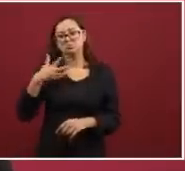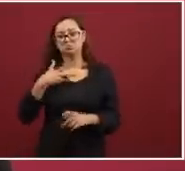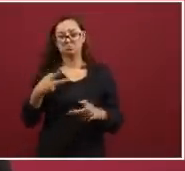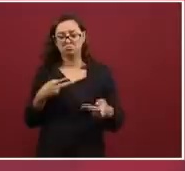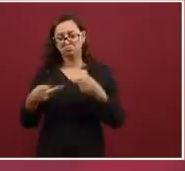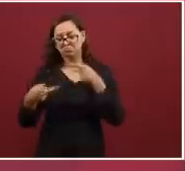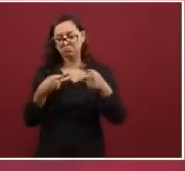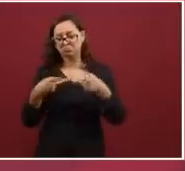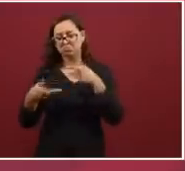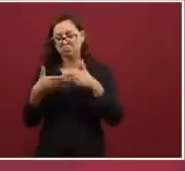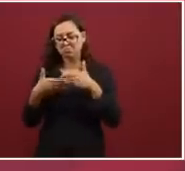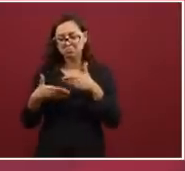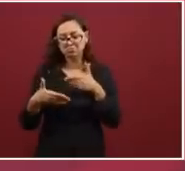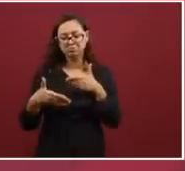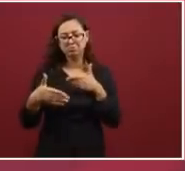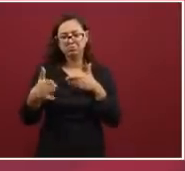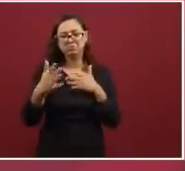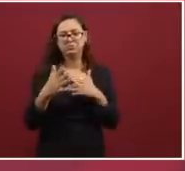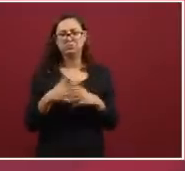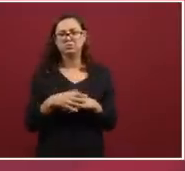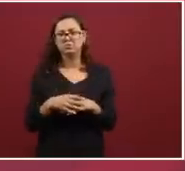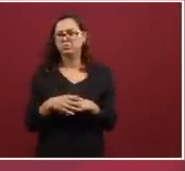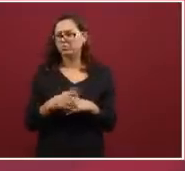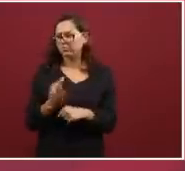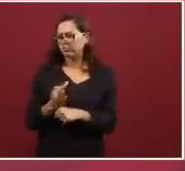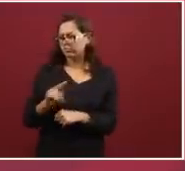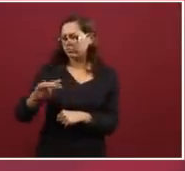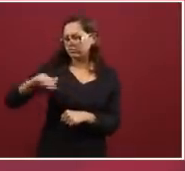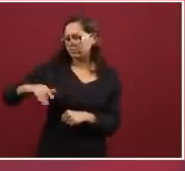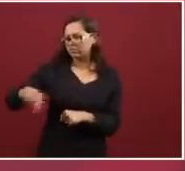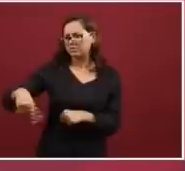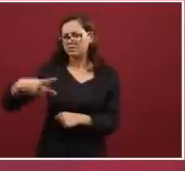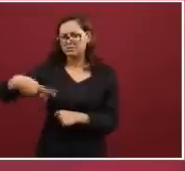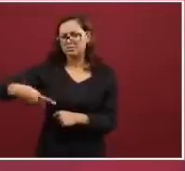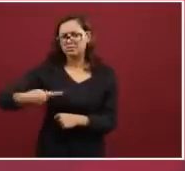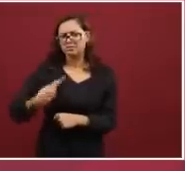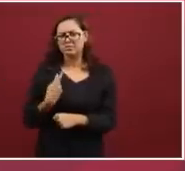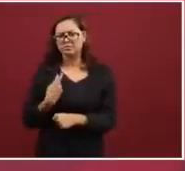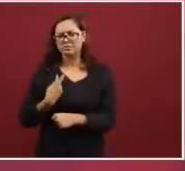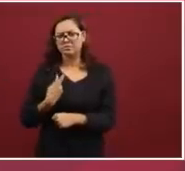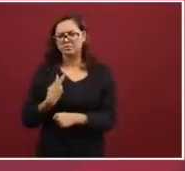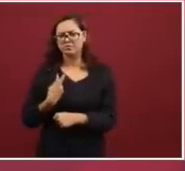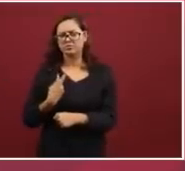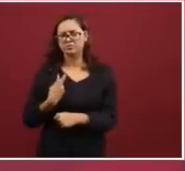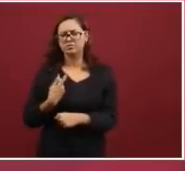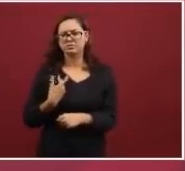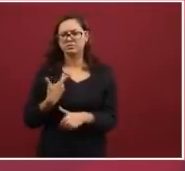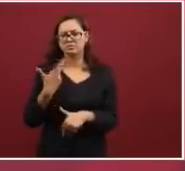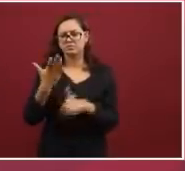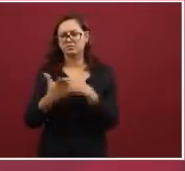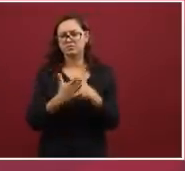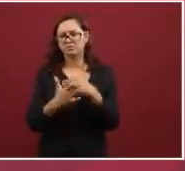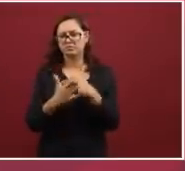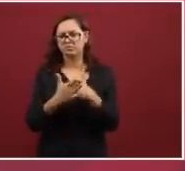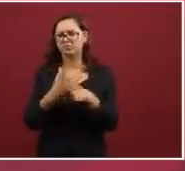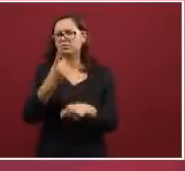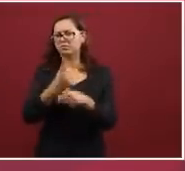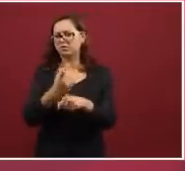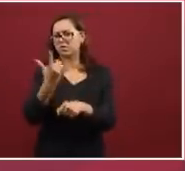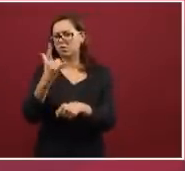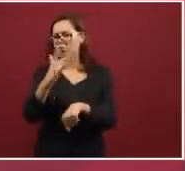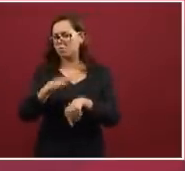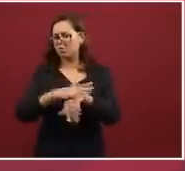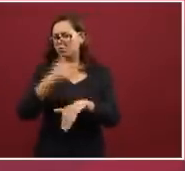y me preguntaron algo ahora. Voy a hablar más de eso el día primero.